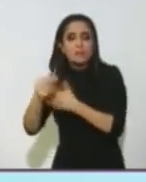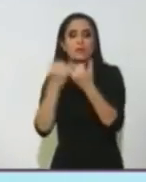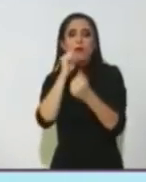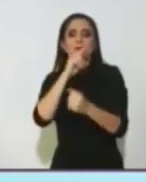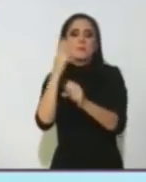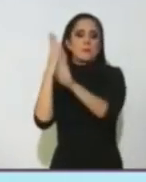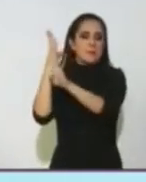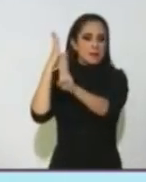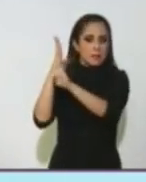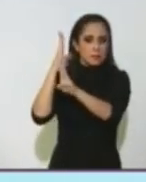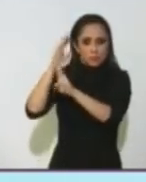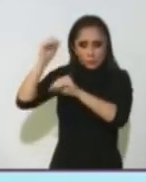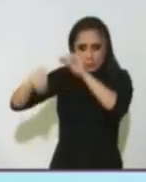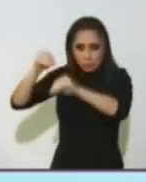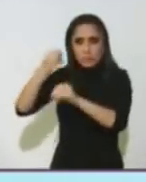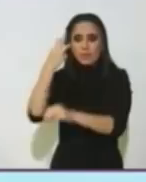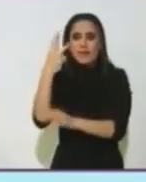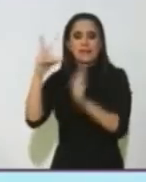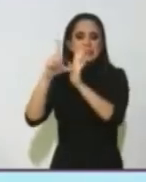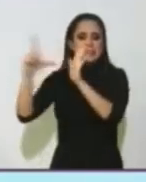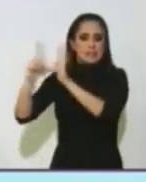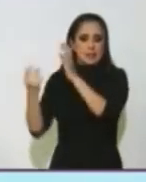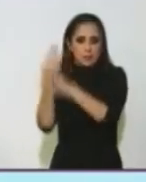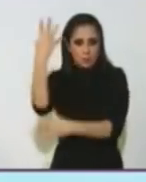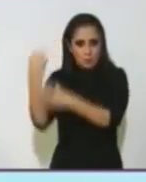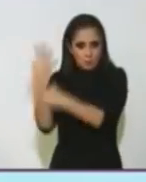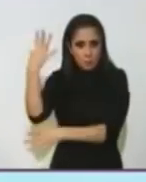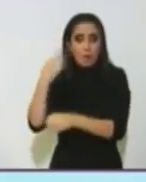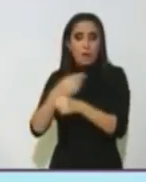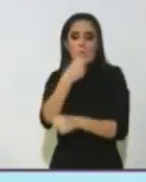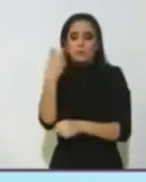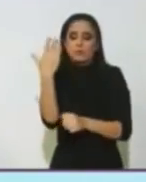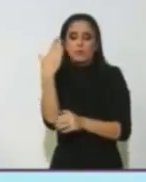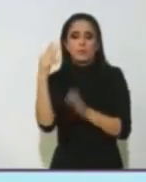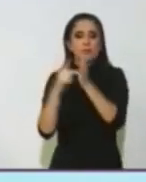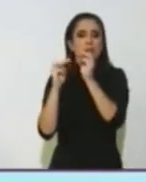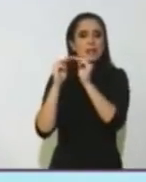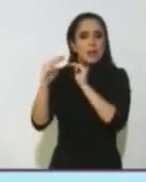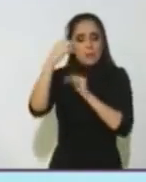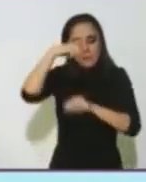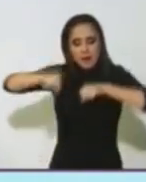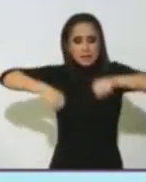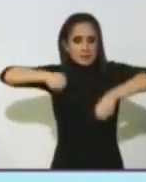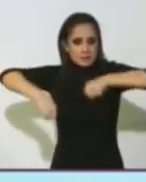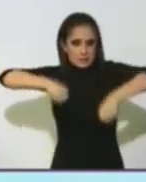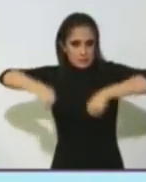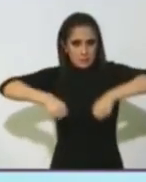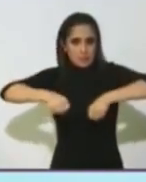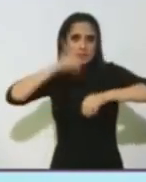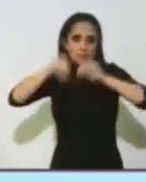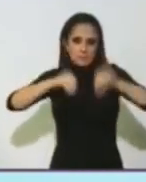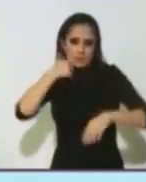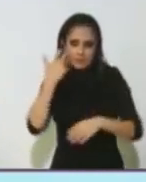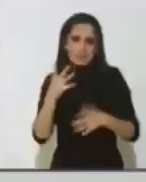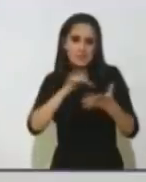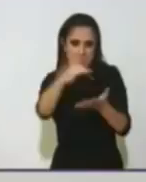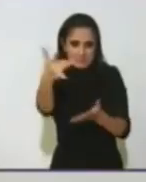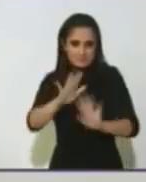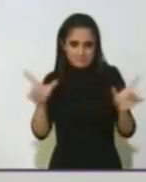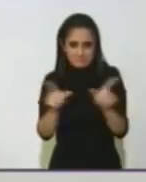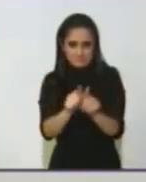con la ampliación de tres líneas y vamos por 250 kilómetros de ciclovías vamos tan bien